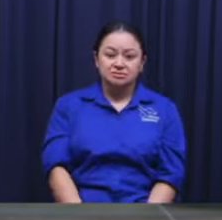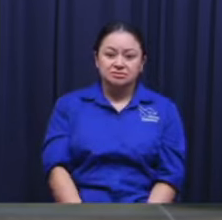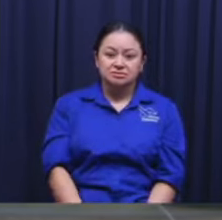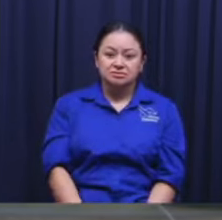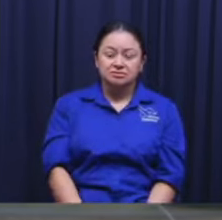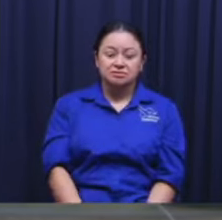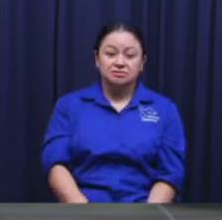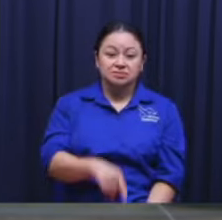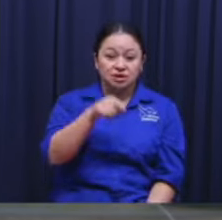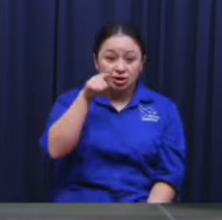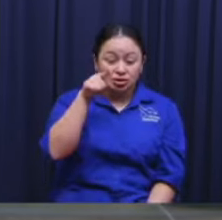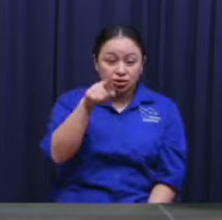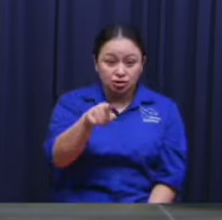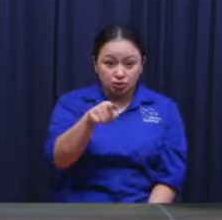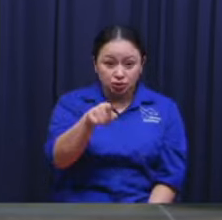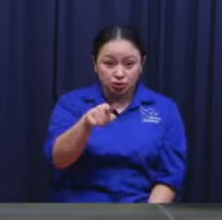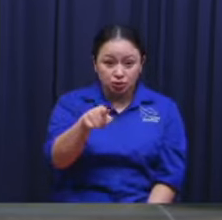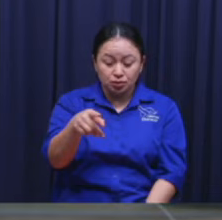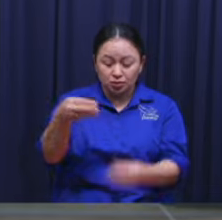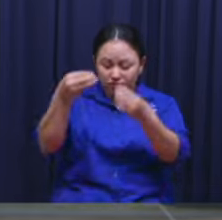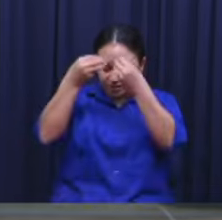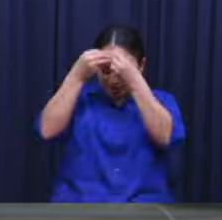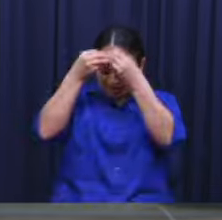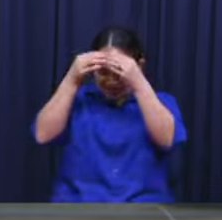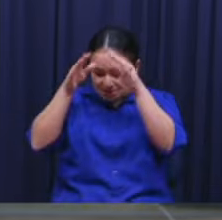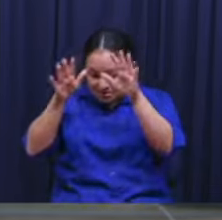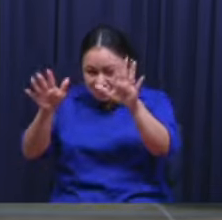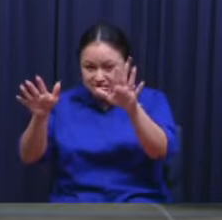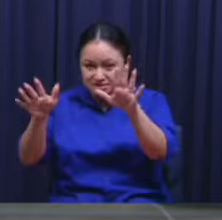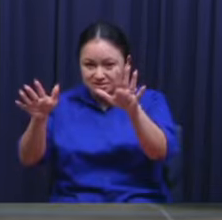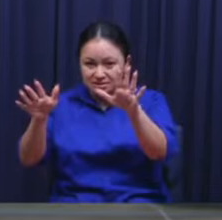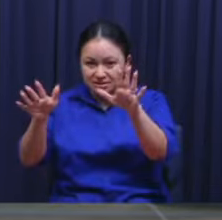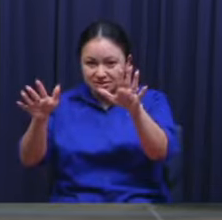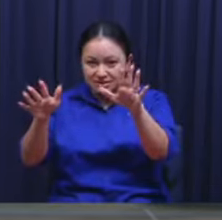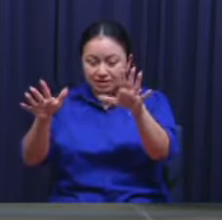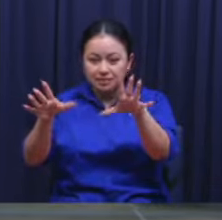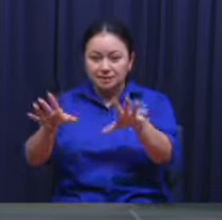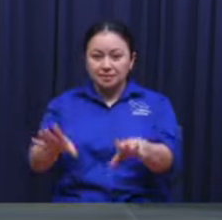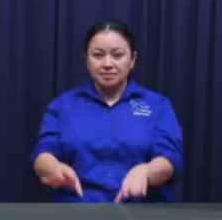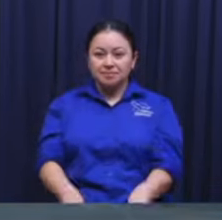Tú obedeciste mi mandato de resistir.